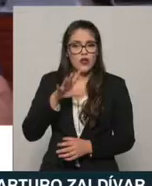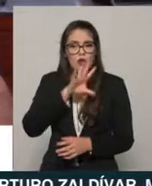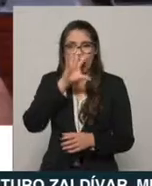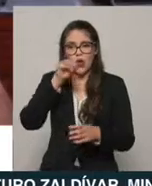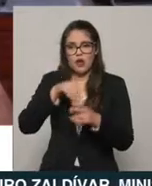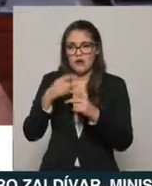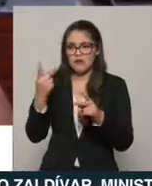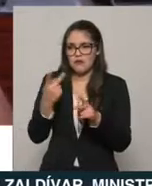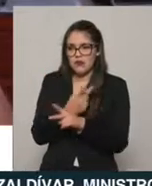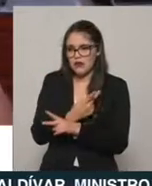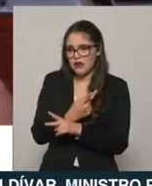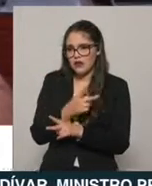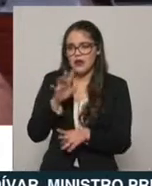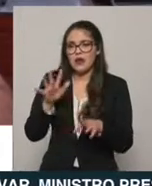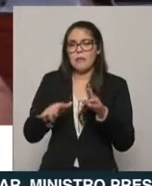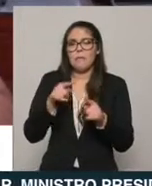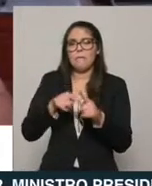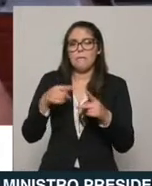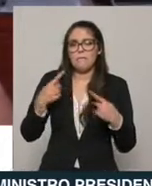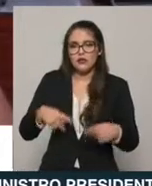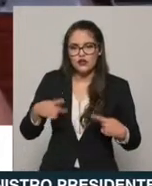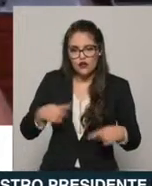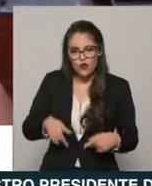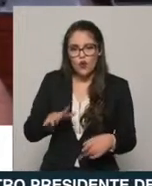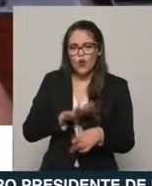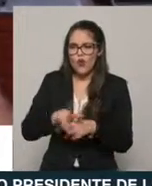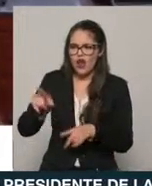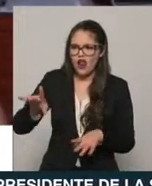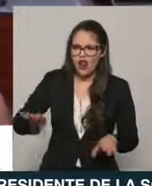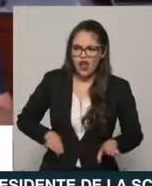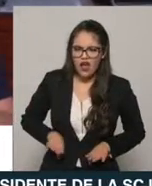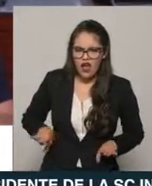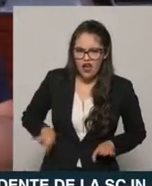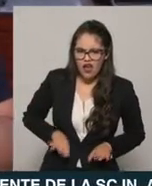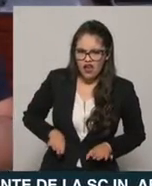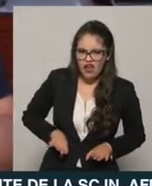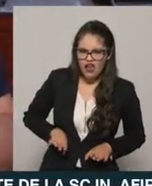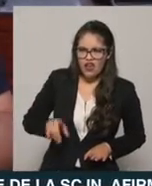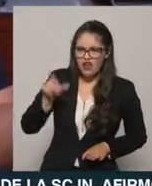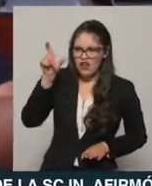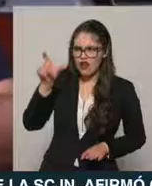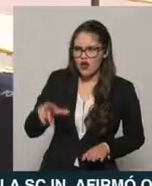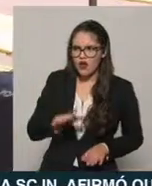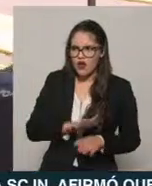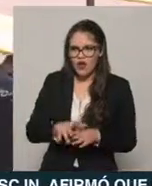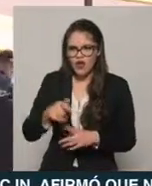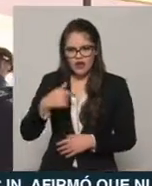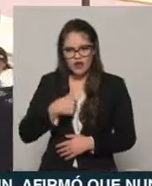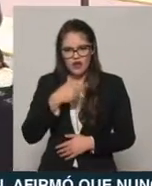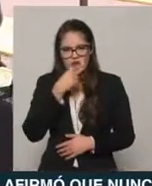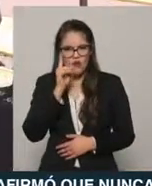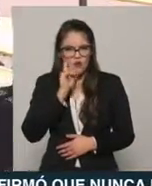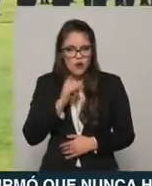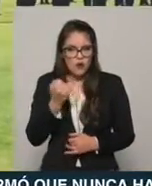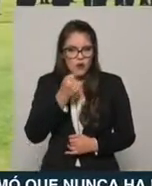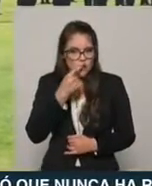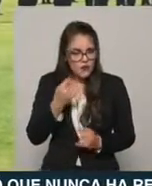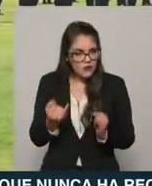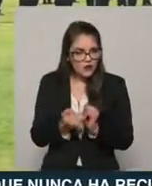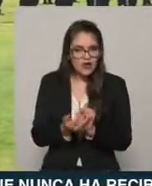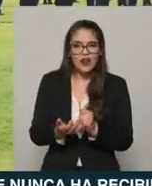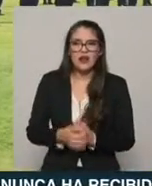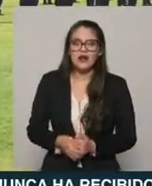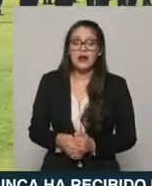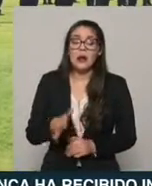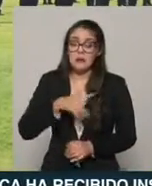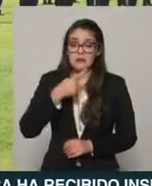circunstancias, la persona, qué actitud tiene, incluso el sexo del policía. Los expertos en el tema